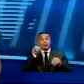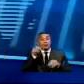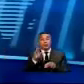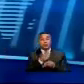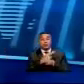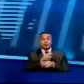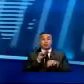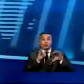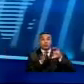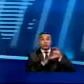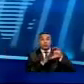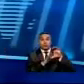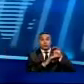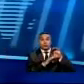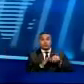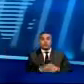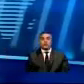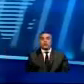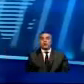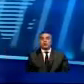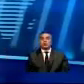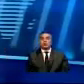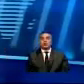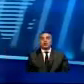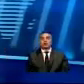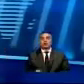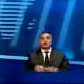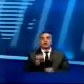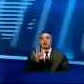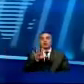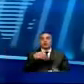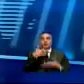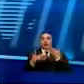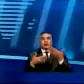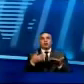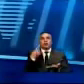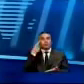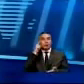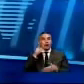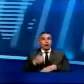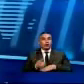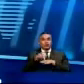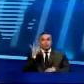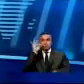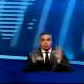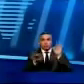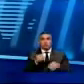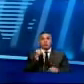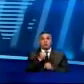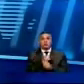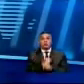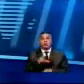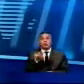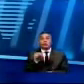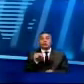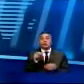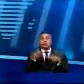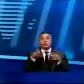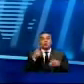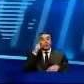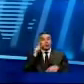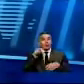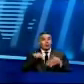dejó de participación ciudadana lleva por supuesto adelante cinco procesos de designación de autoridades tareas que no están ajenas a